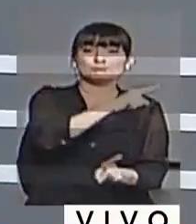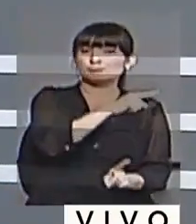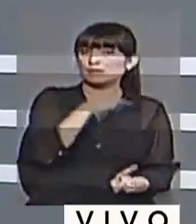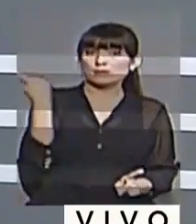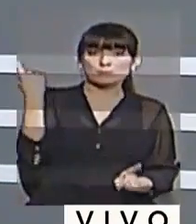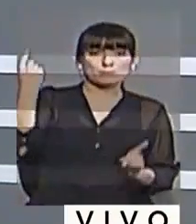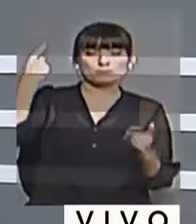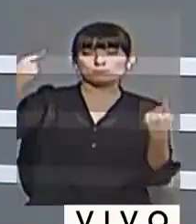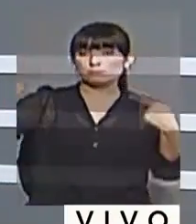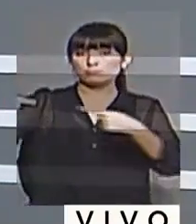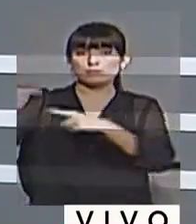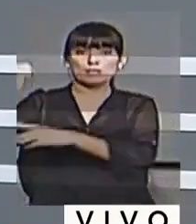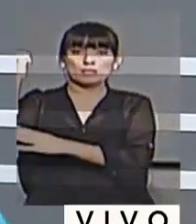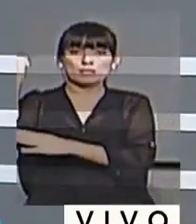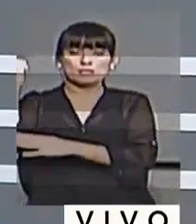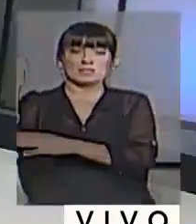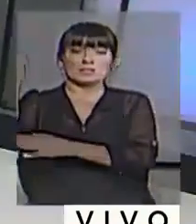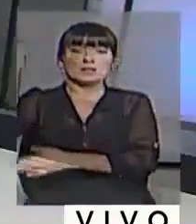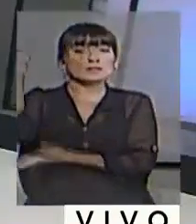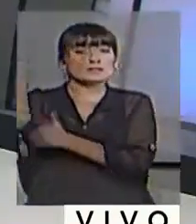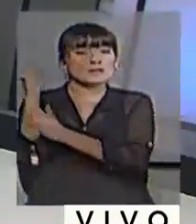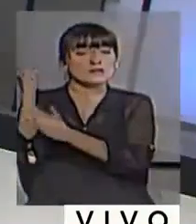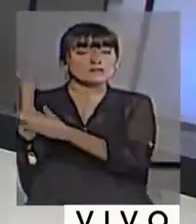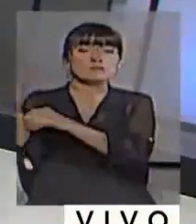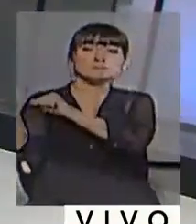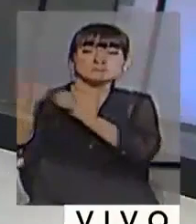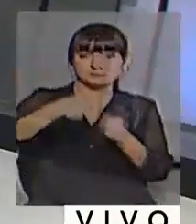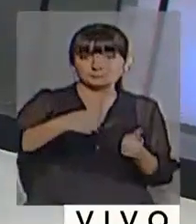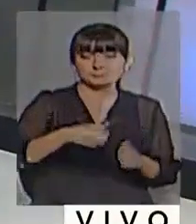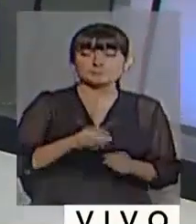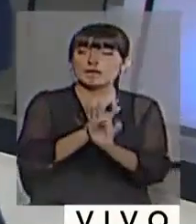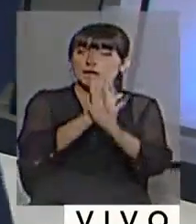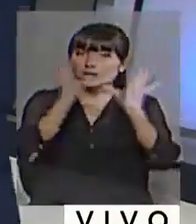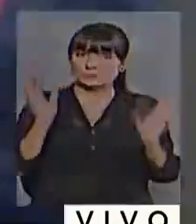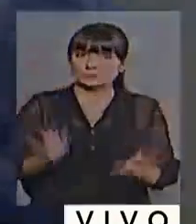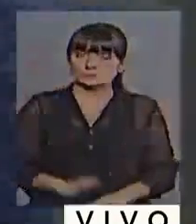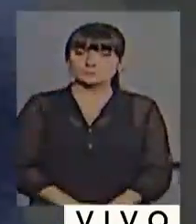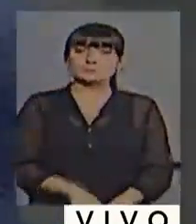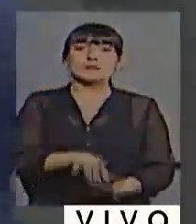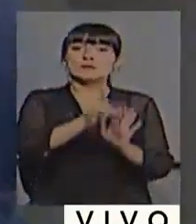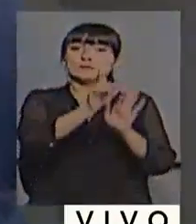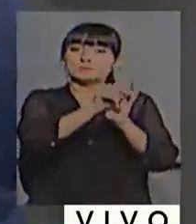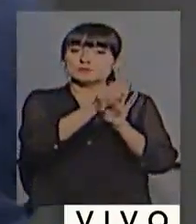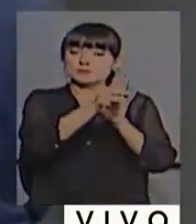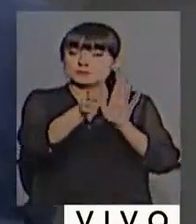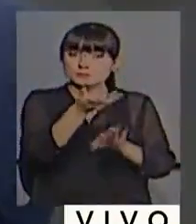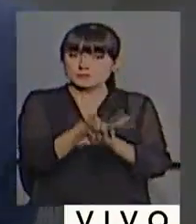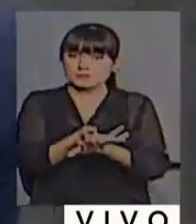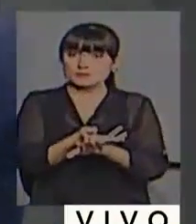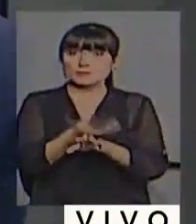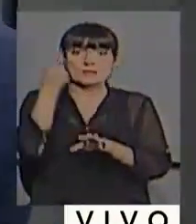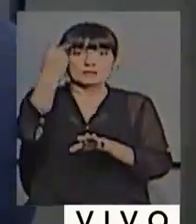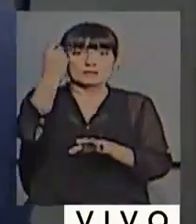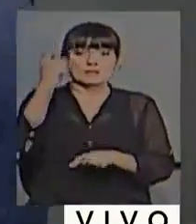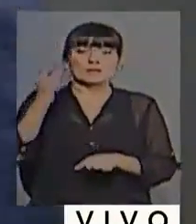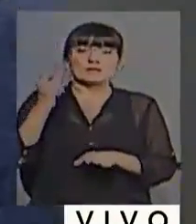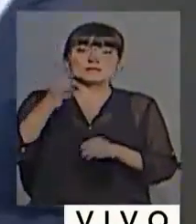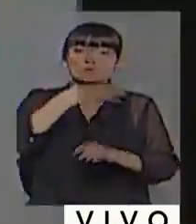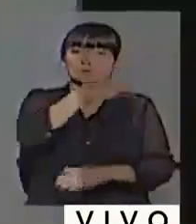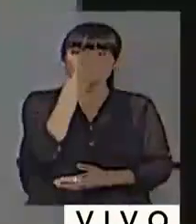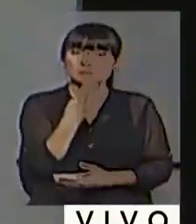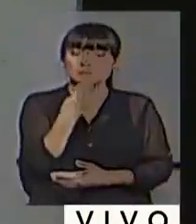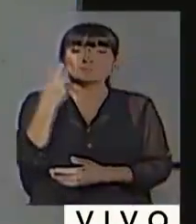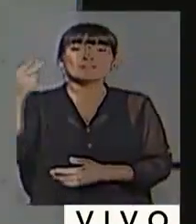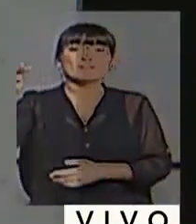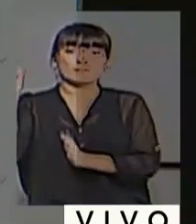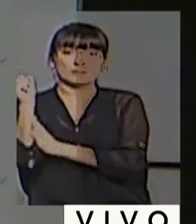que decirlo con claridad. Rodrigo, aquí también hay un Twitter que dice: las ideas de la Concertación eran de derecha, por eso la